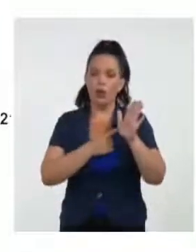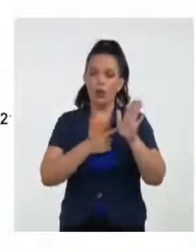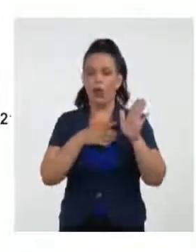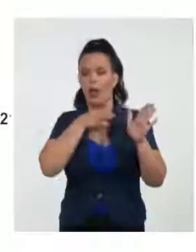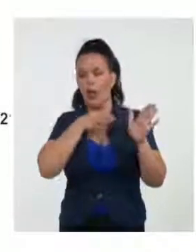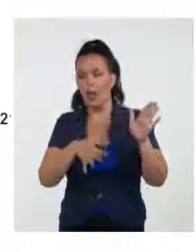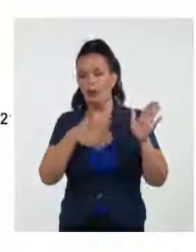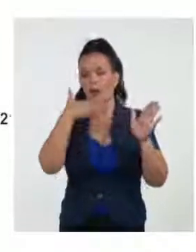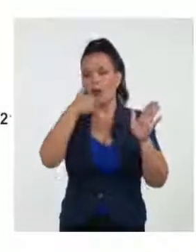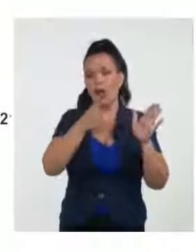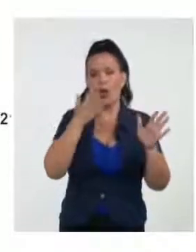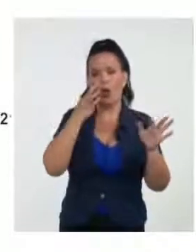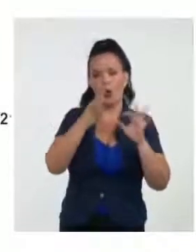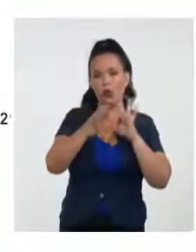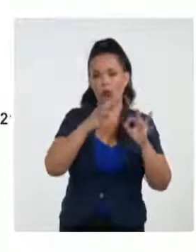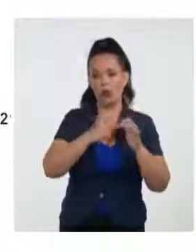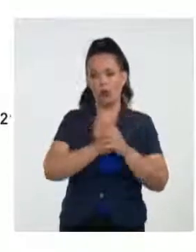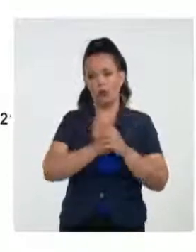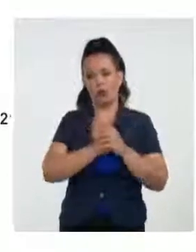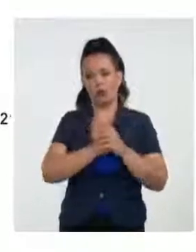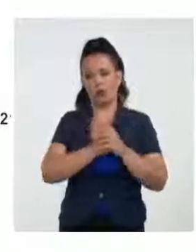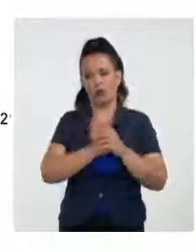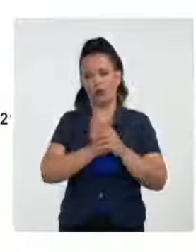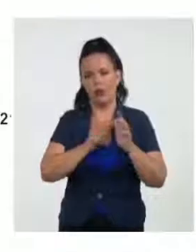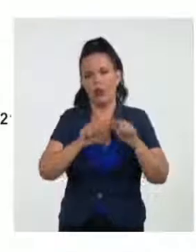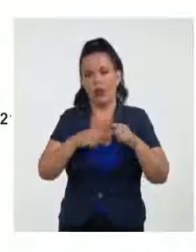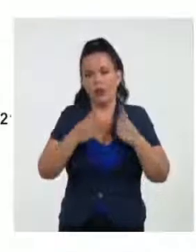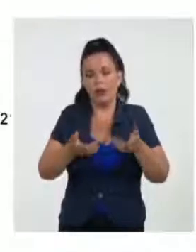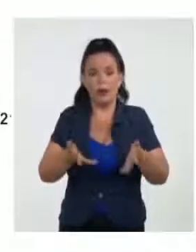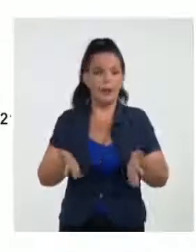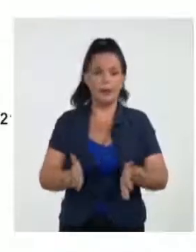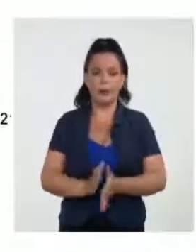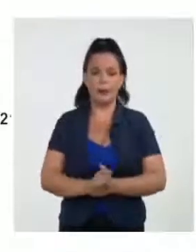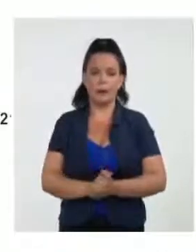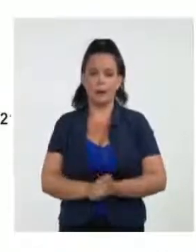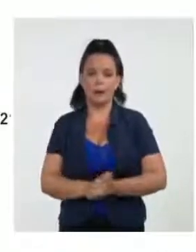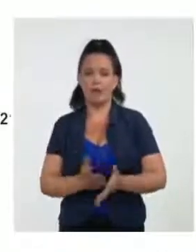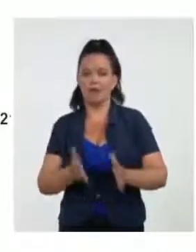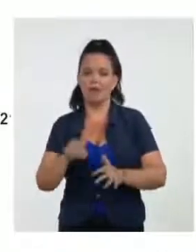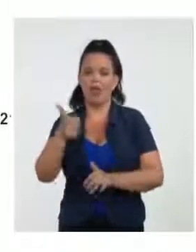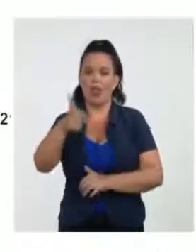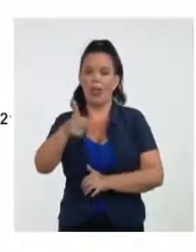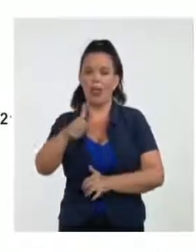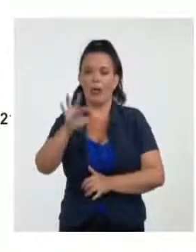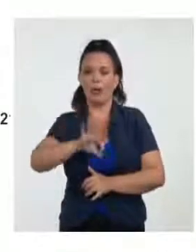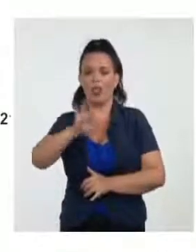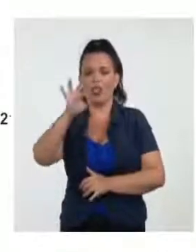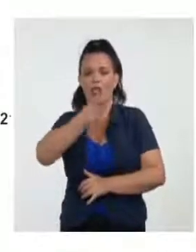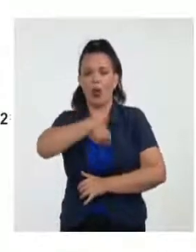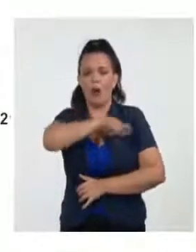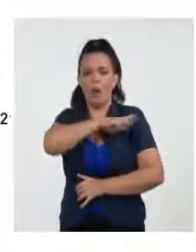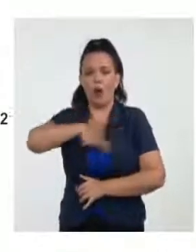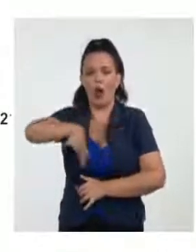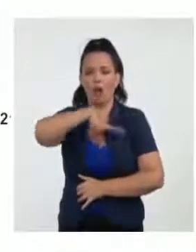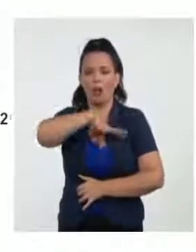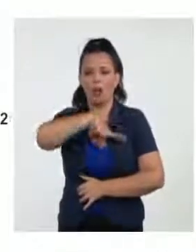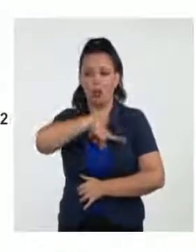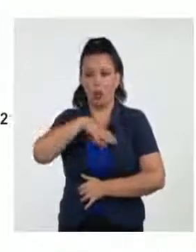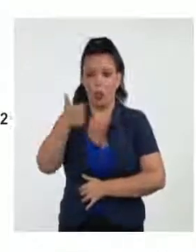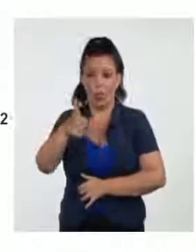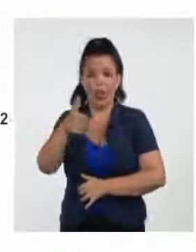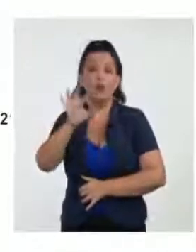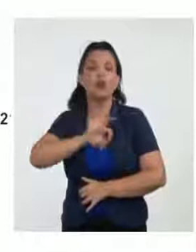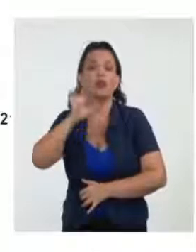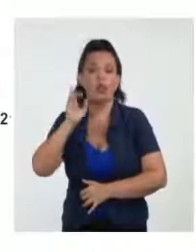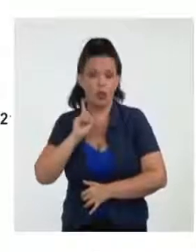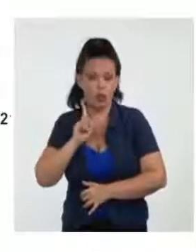una baja protección porque prácticamente es como una velocidad de 10%, es como si el 10% de la población estuviera protegiéndose.